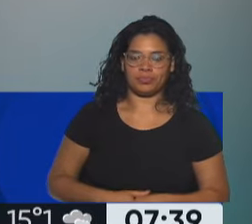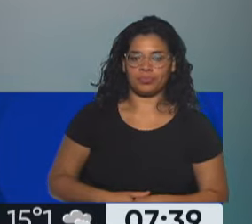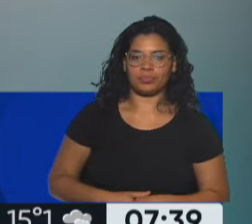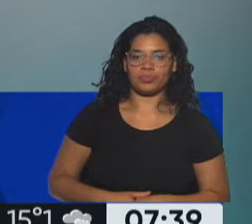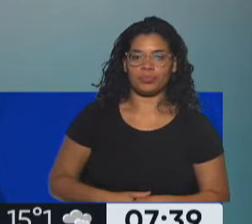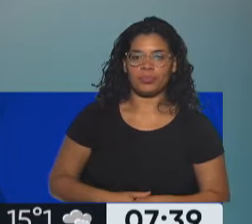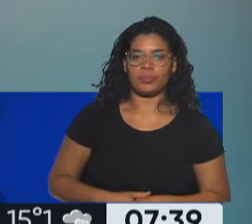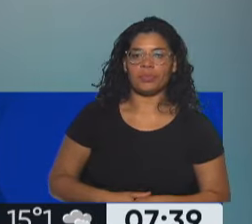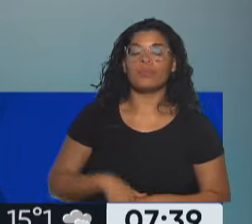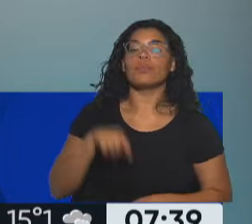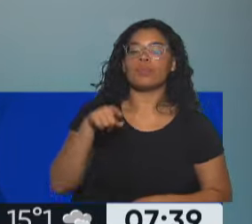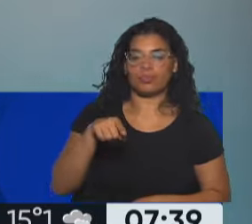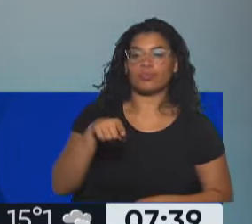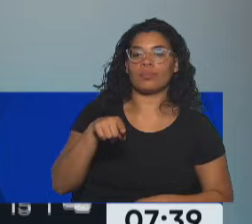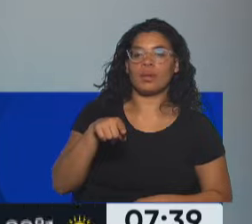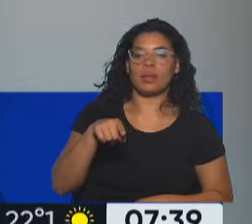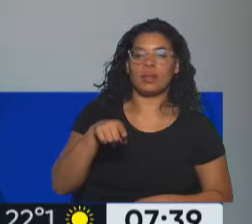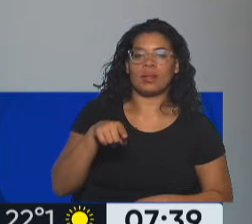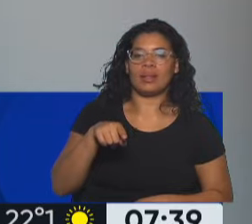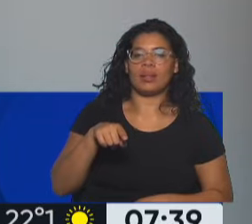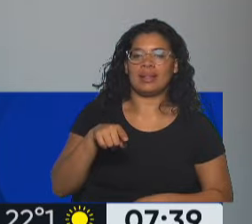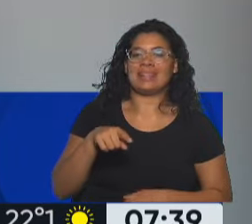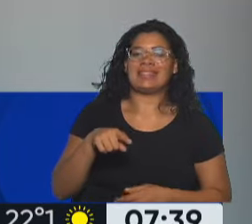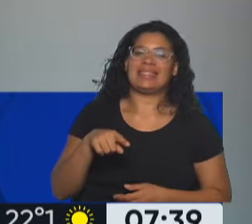ahí en el interior